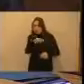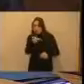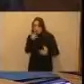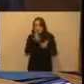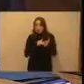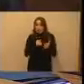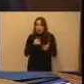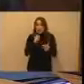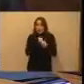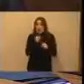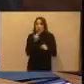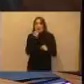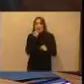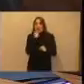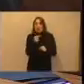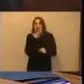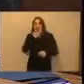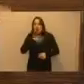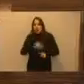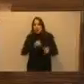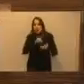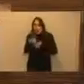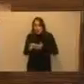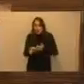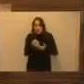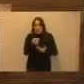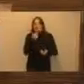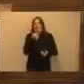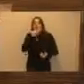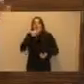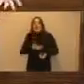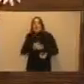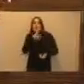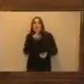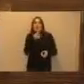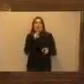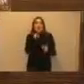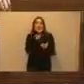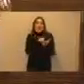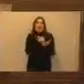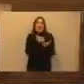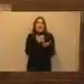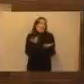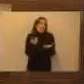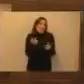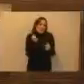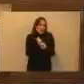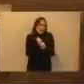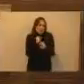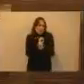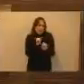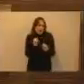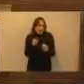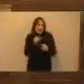aburría antes de que le despidiesen. Pues se aburría era porque le pagaban por no hacer nada. Pagaban medio millón de euros